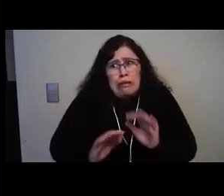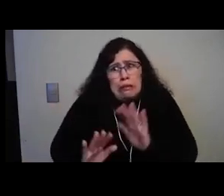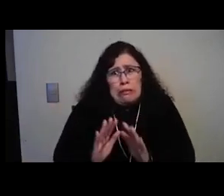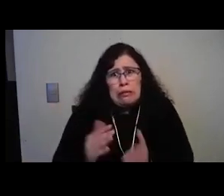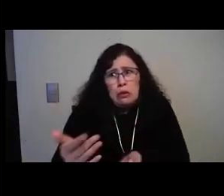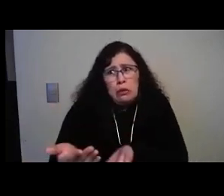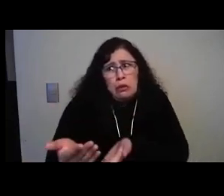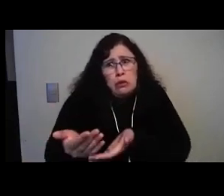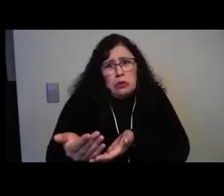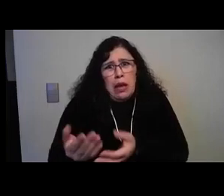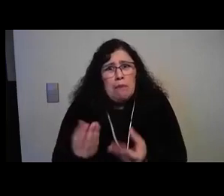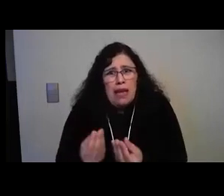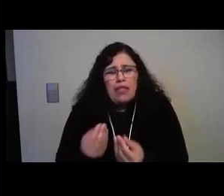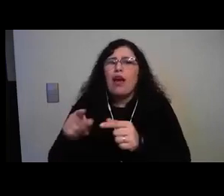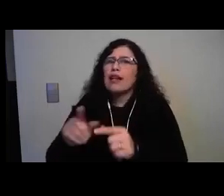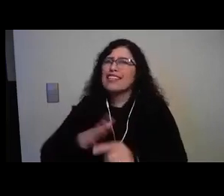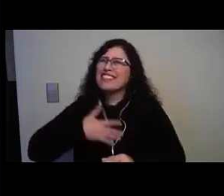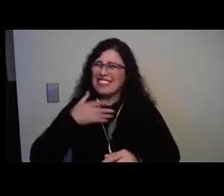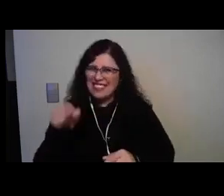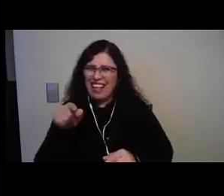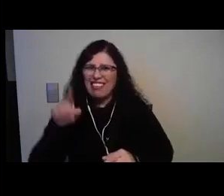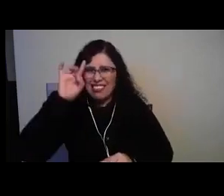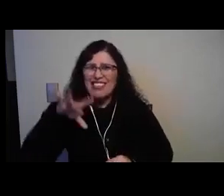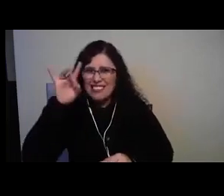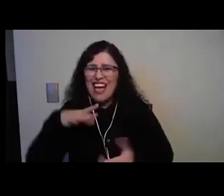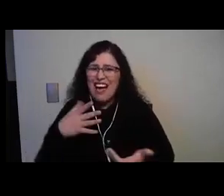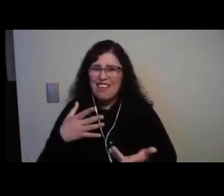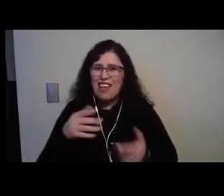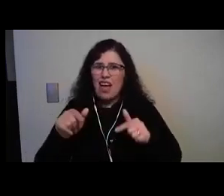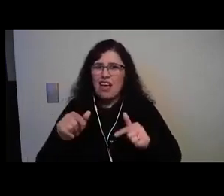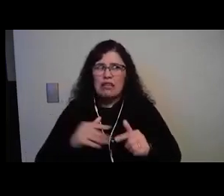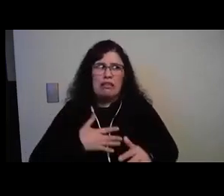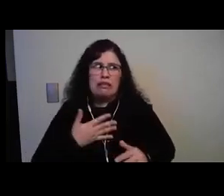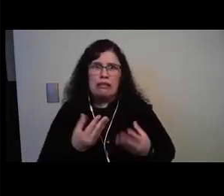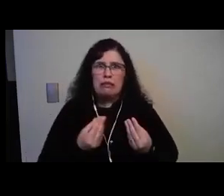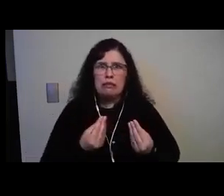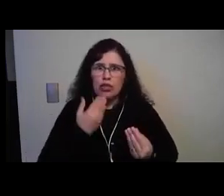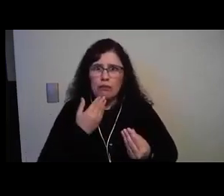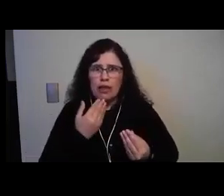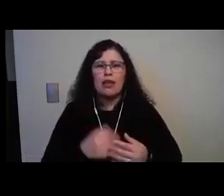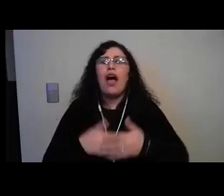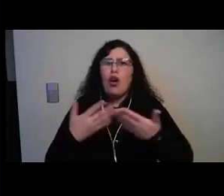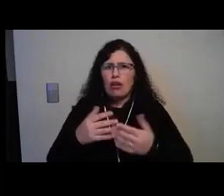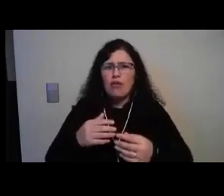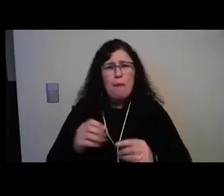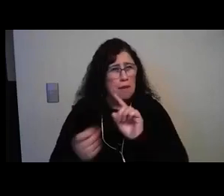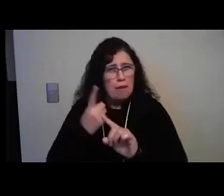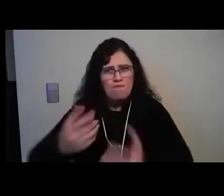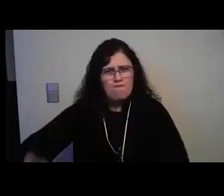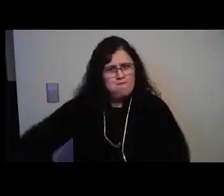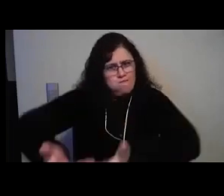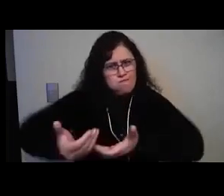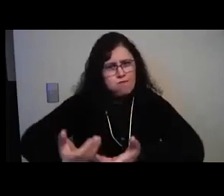muy suave, eso lo va a sentir, no le va a dar tanta seguridad, entonces tómelo fuerte, agárrelo fuerte, y de esa